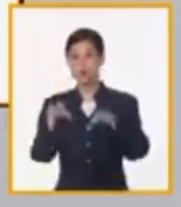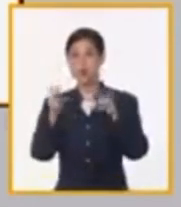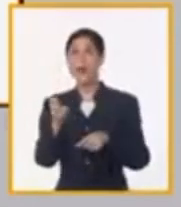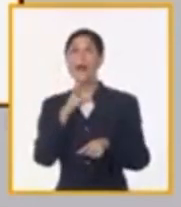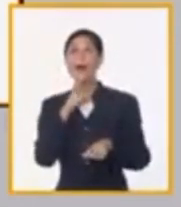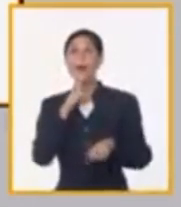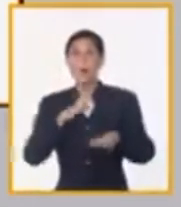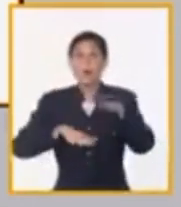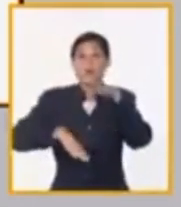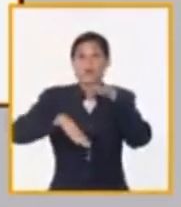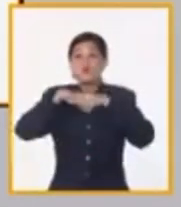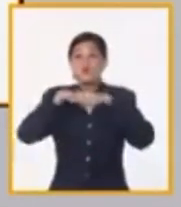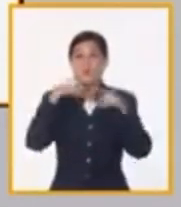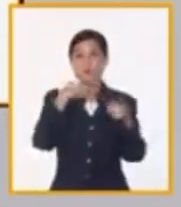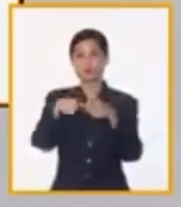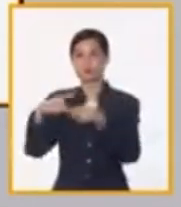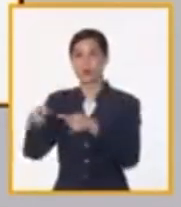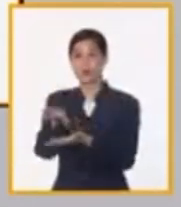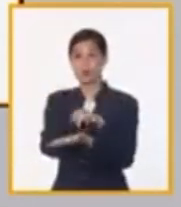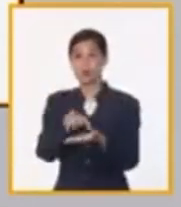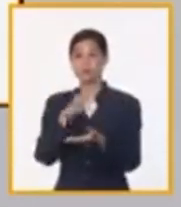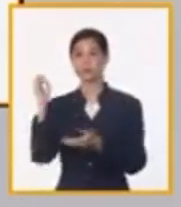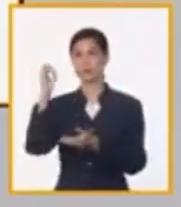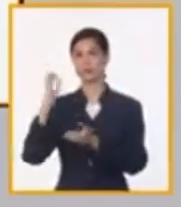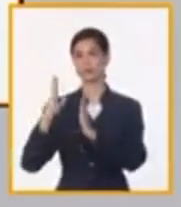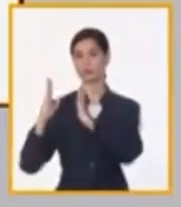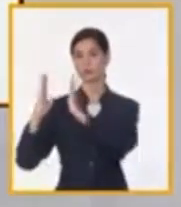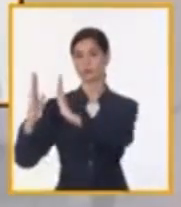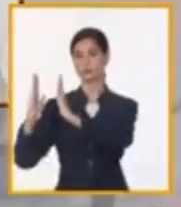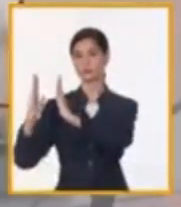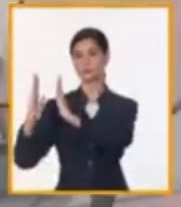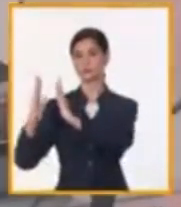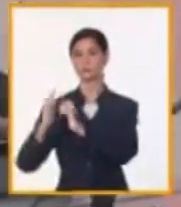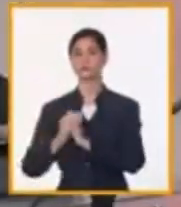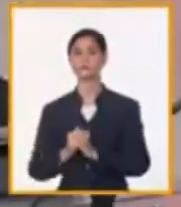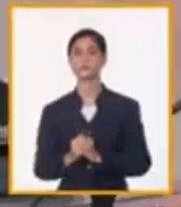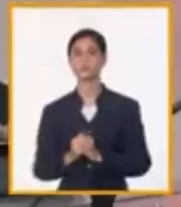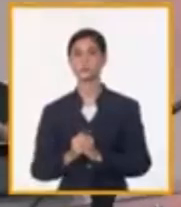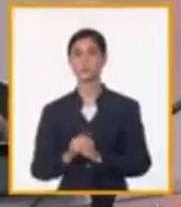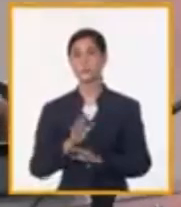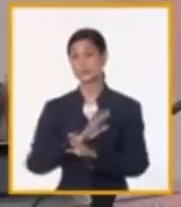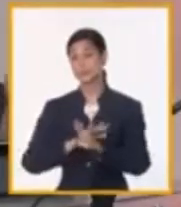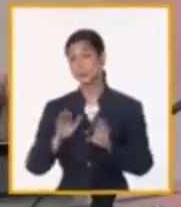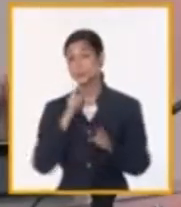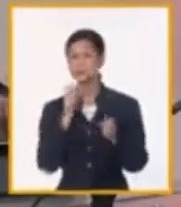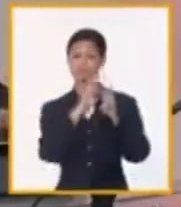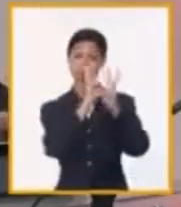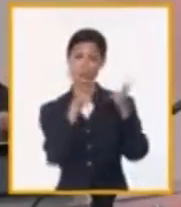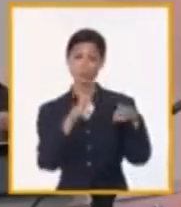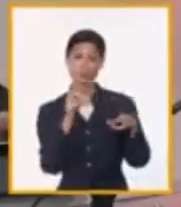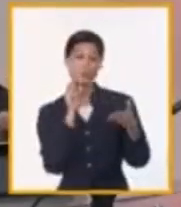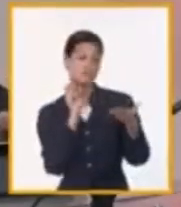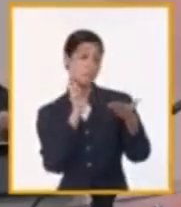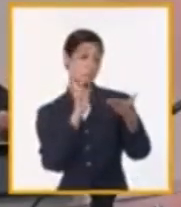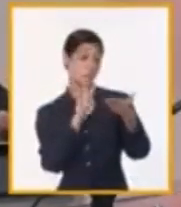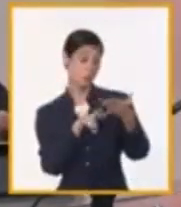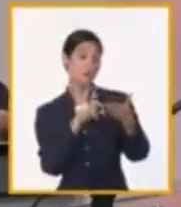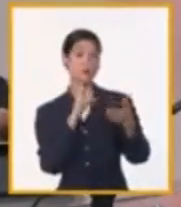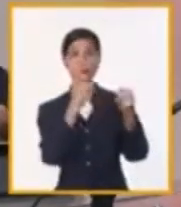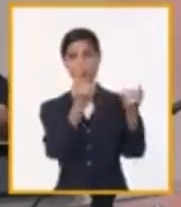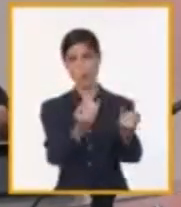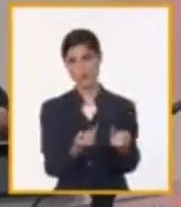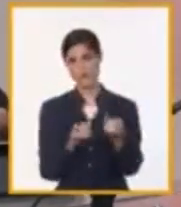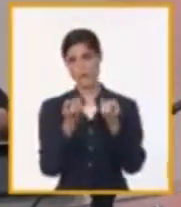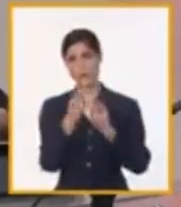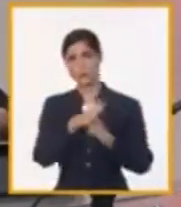en el sur de la región occidental bueno es una nota que bueno de alguna manera ya nos informa que